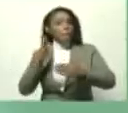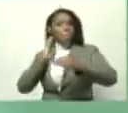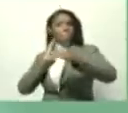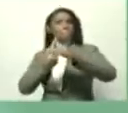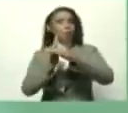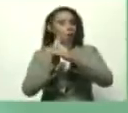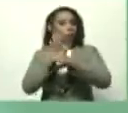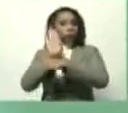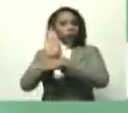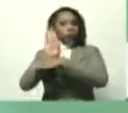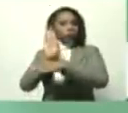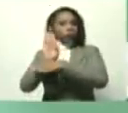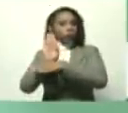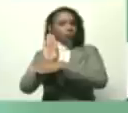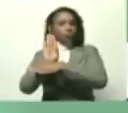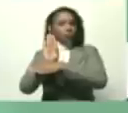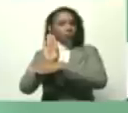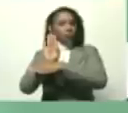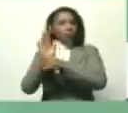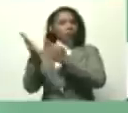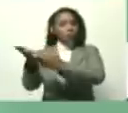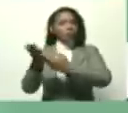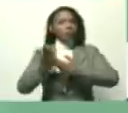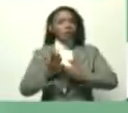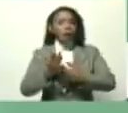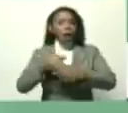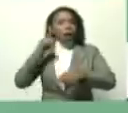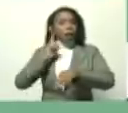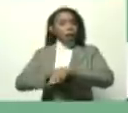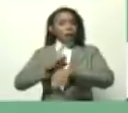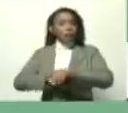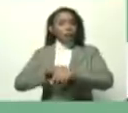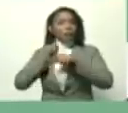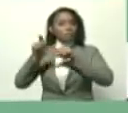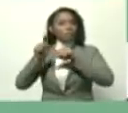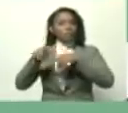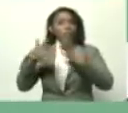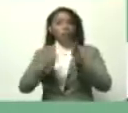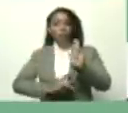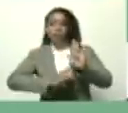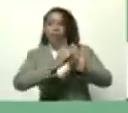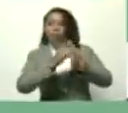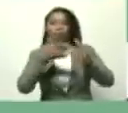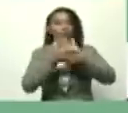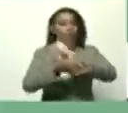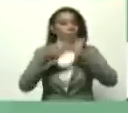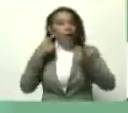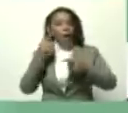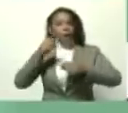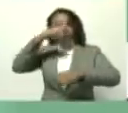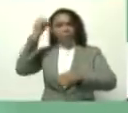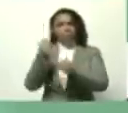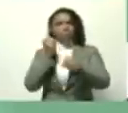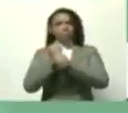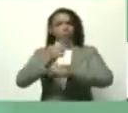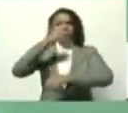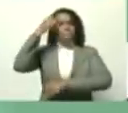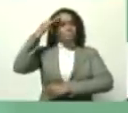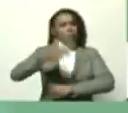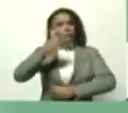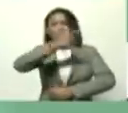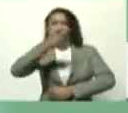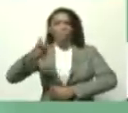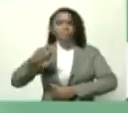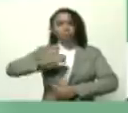ampararon, que lo recibieron en el momento en que se desarrollaron las operaciones cívico-militares